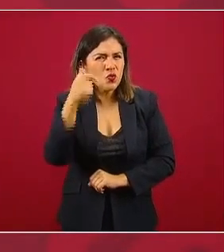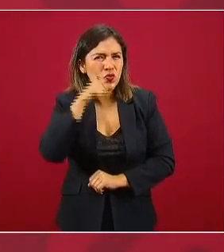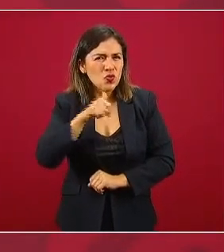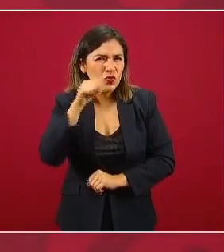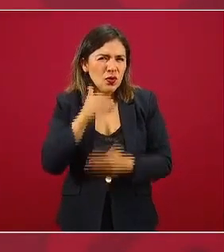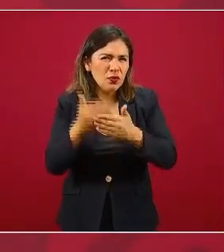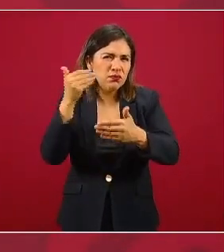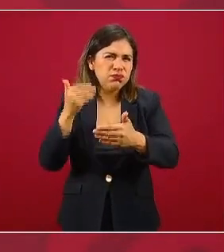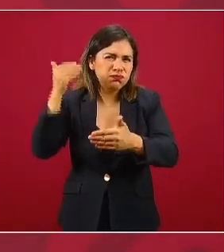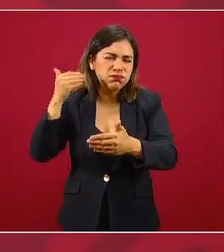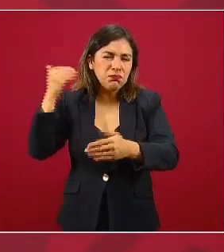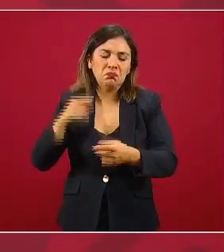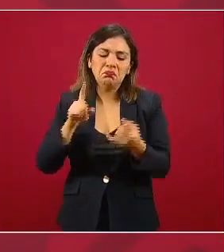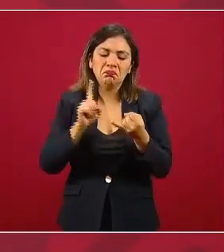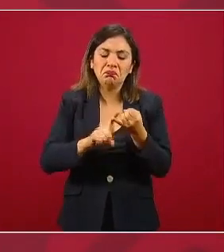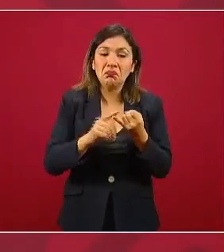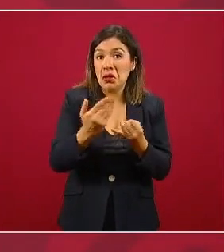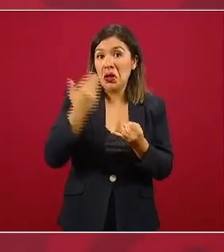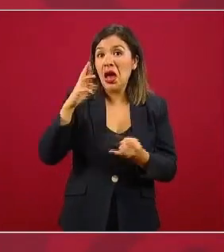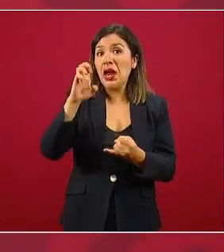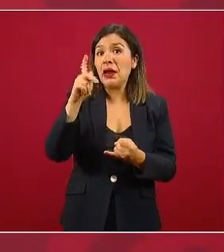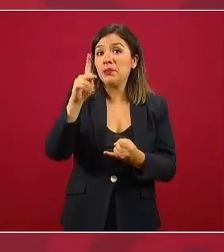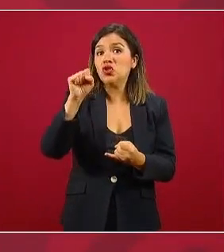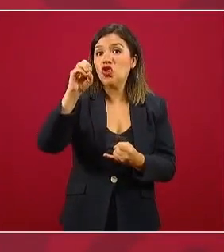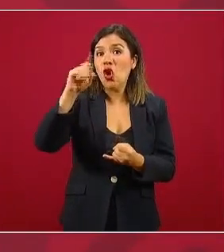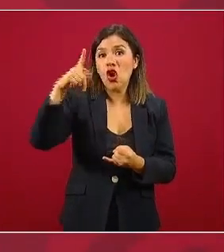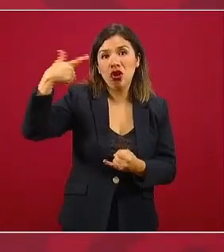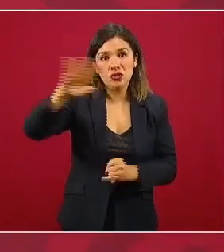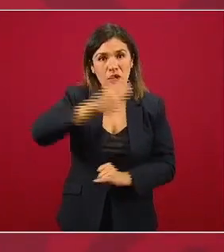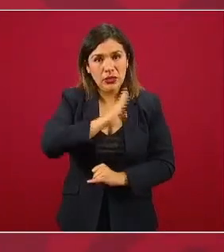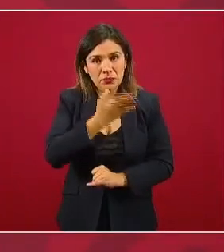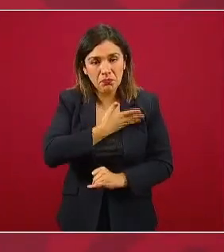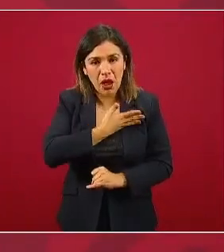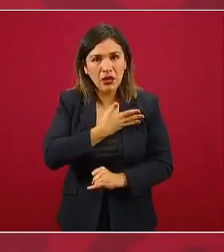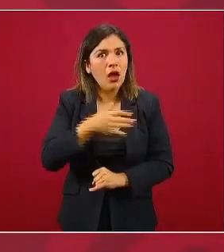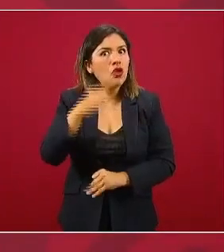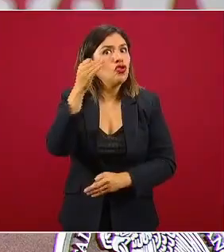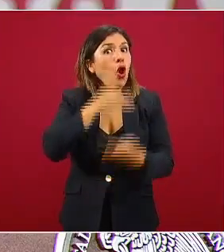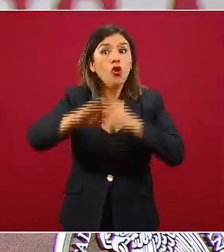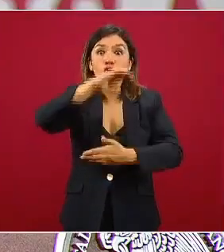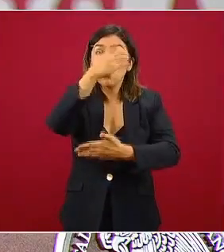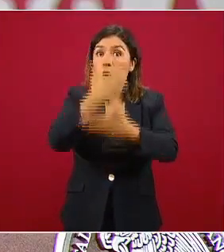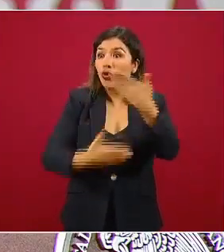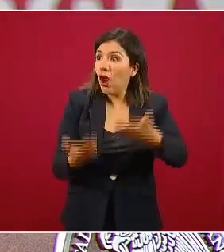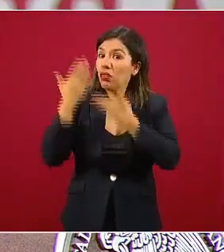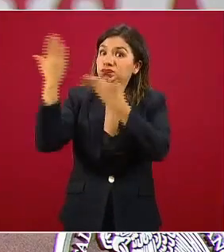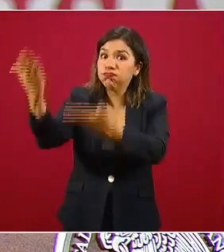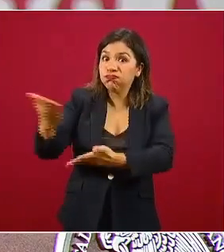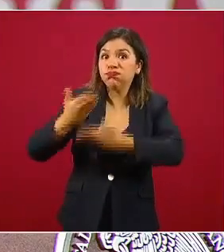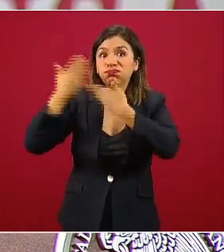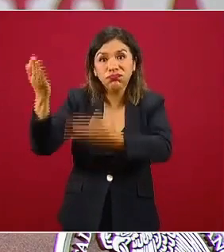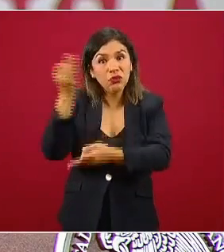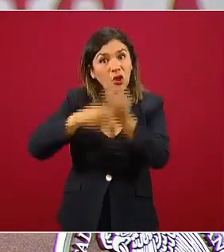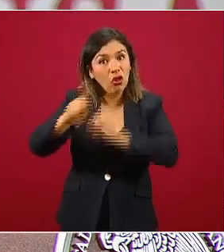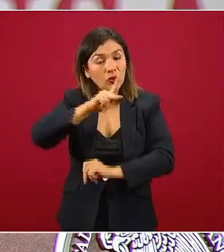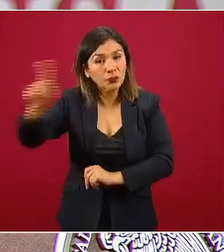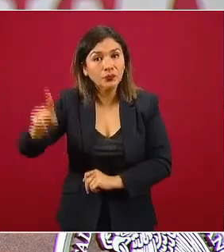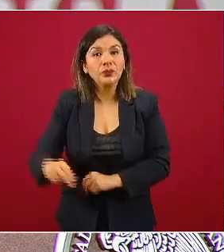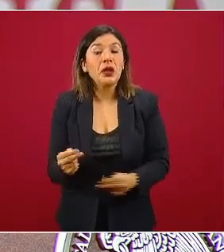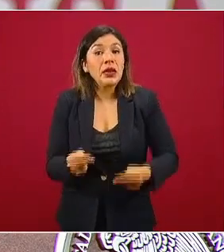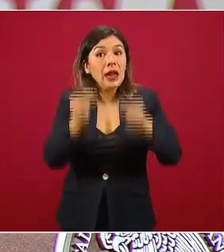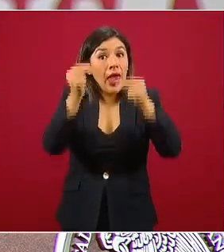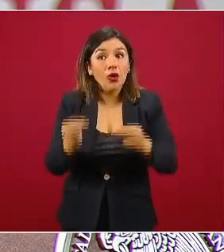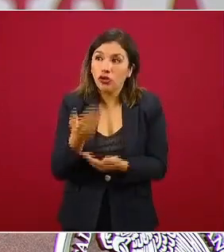En un tiempo fue Repsol de España, todos los contratos para Repsol, los negocios